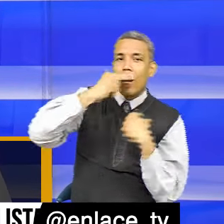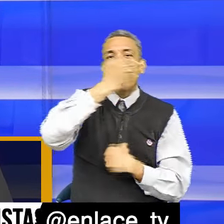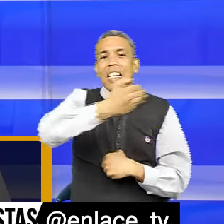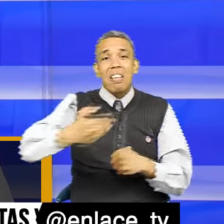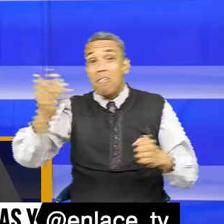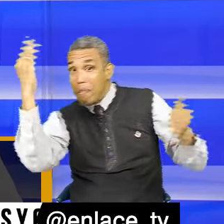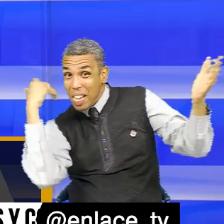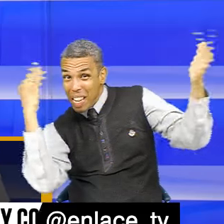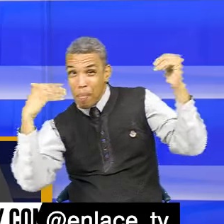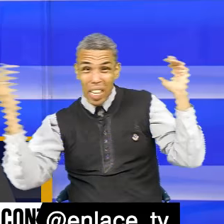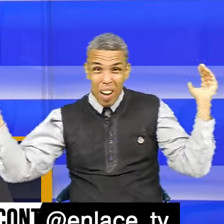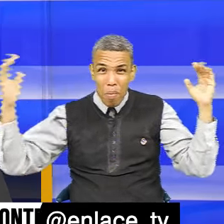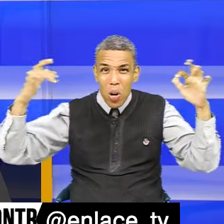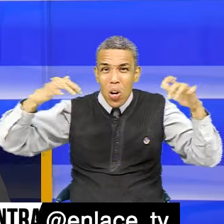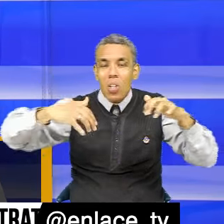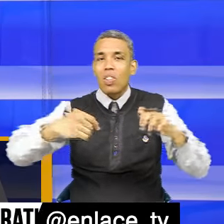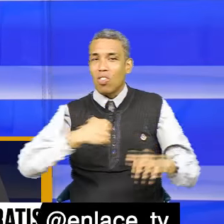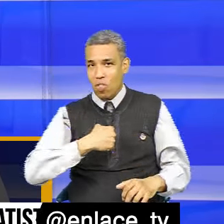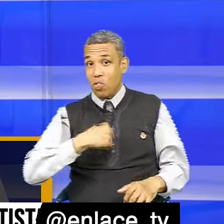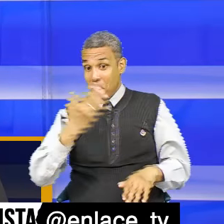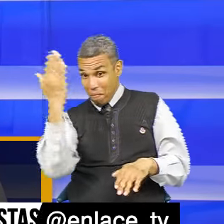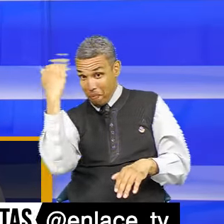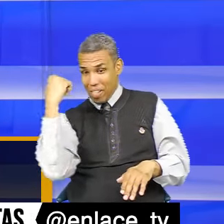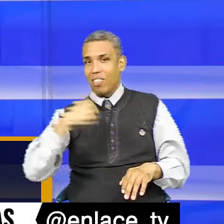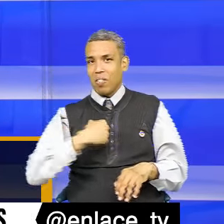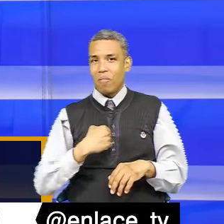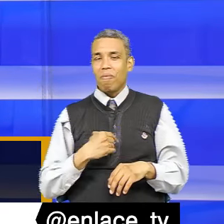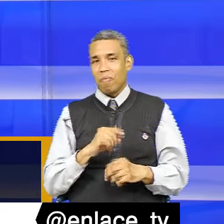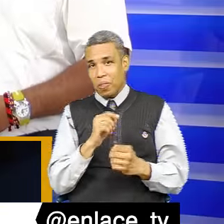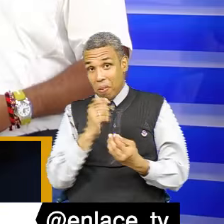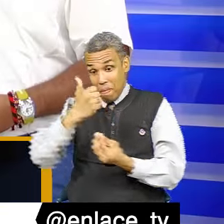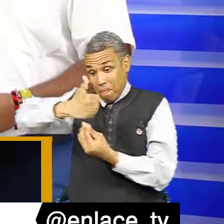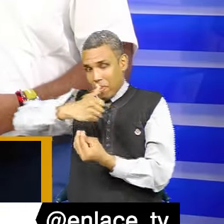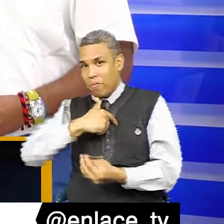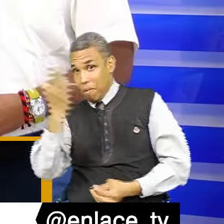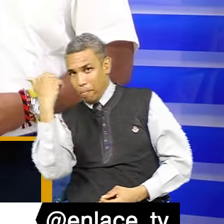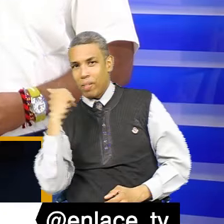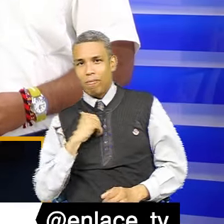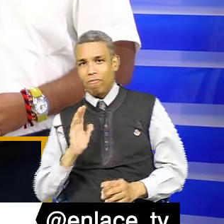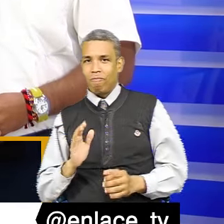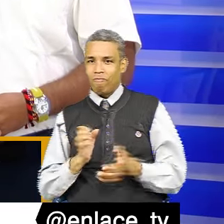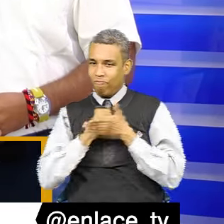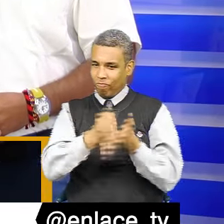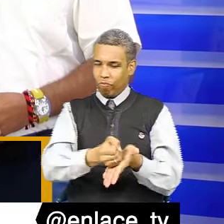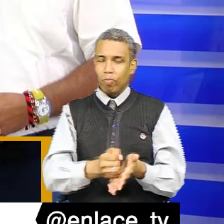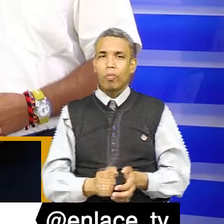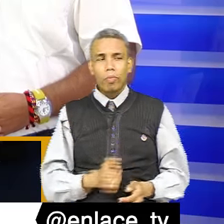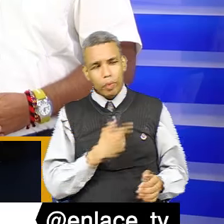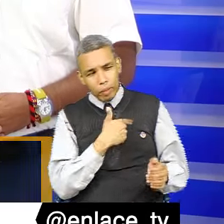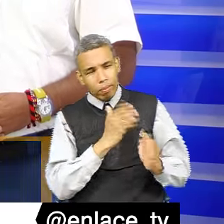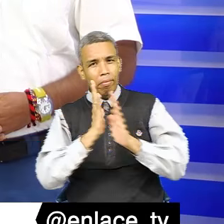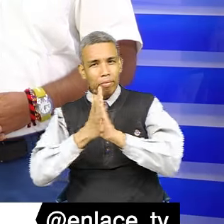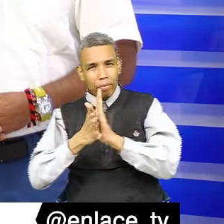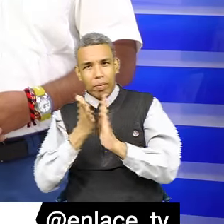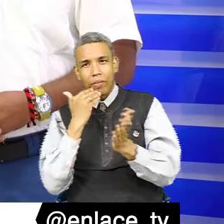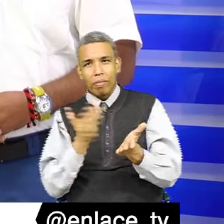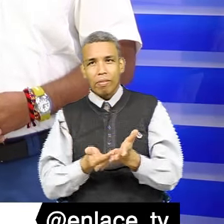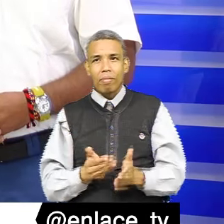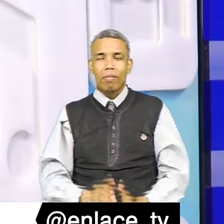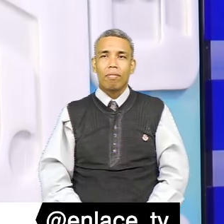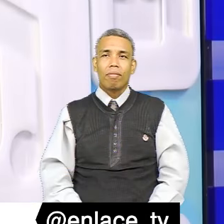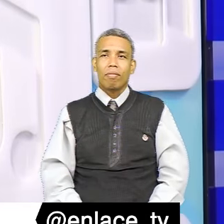Bermeja. Los invita el concejal Yasser Cruz y su equipo de trabajo. Concejal, muchas gracias por compartir esta invitación con todos los televidentes en